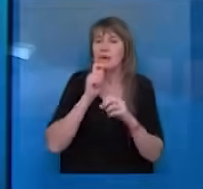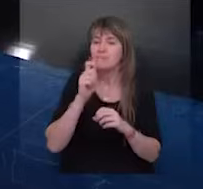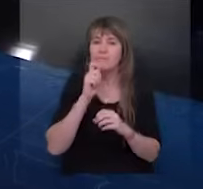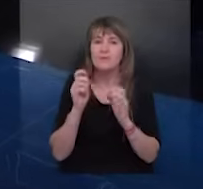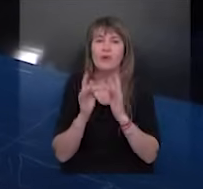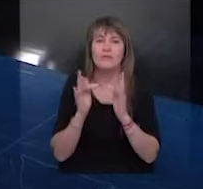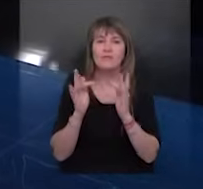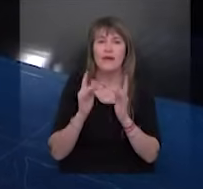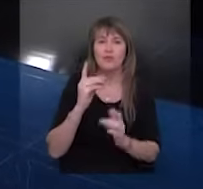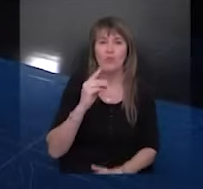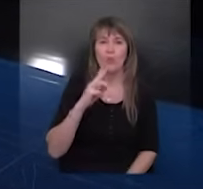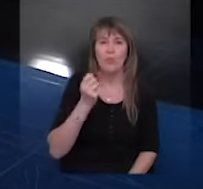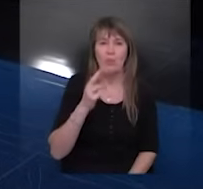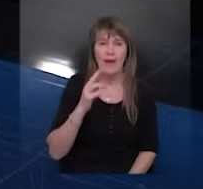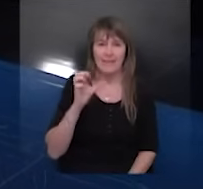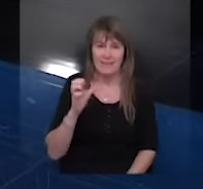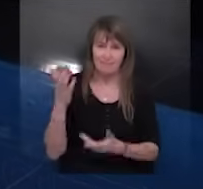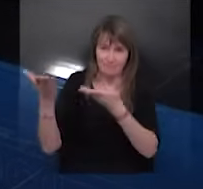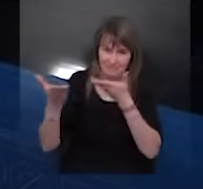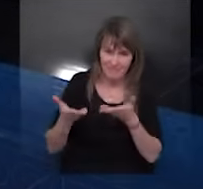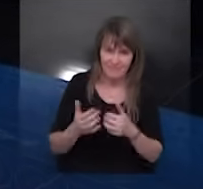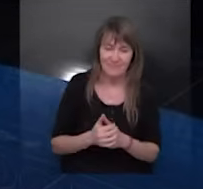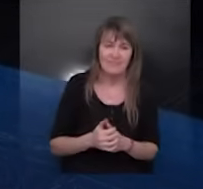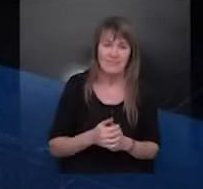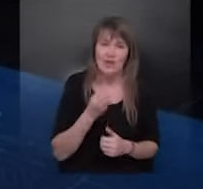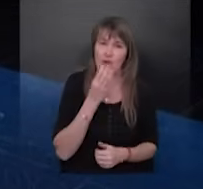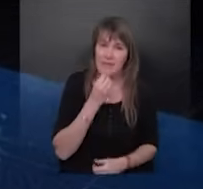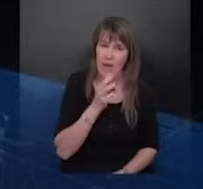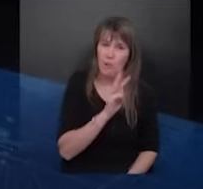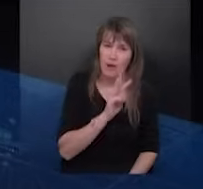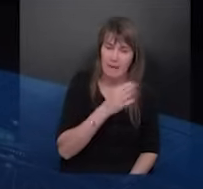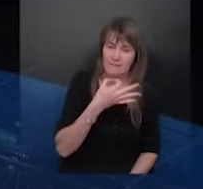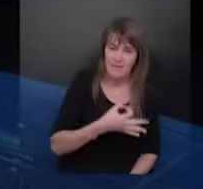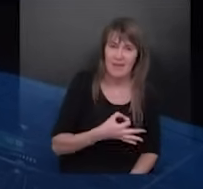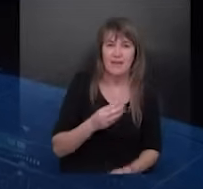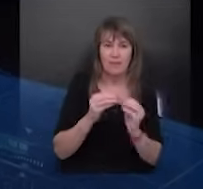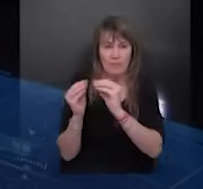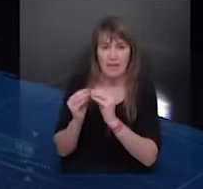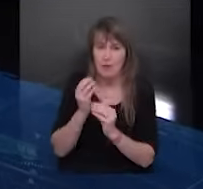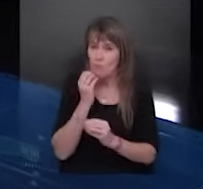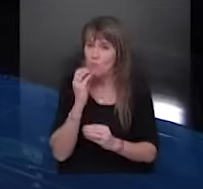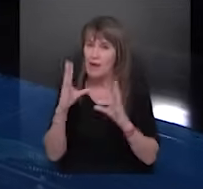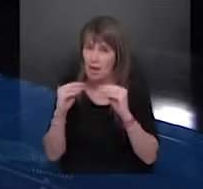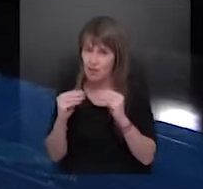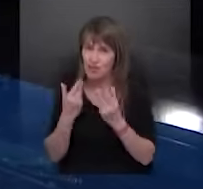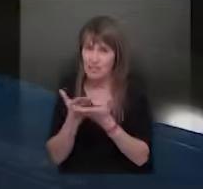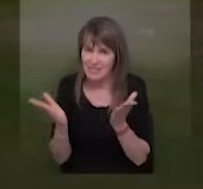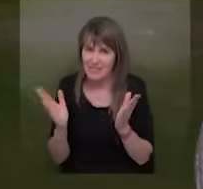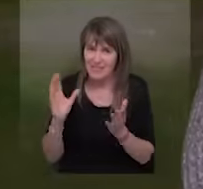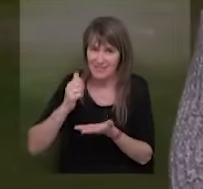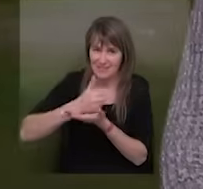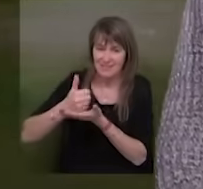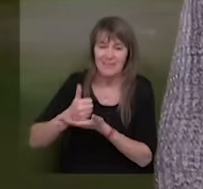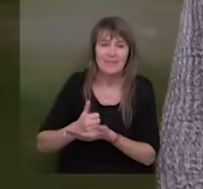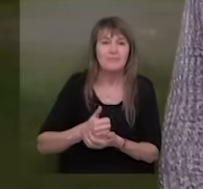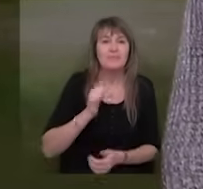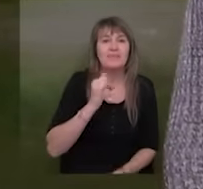andas Martín bienvenido Cómo andas Wilmar buenas noches para para ti para los compañeros allí eh en estudios eh Y